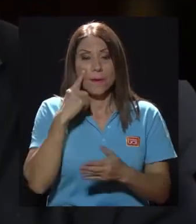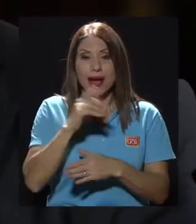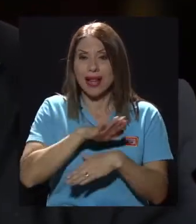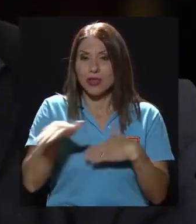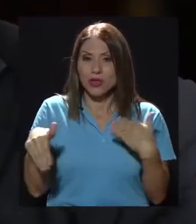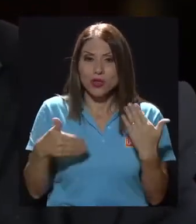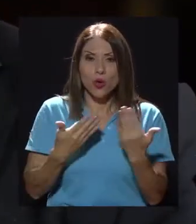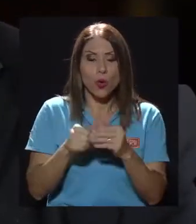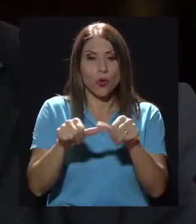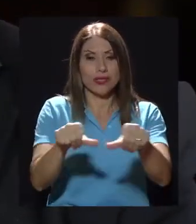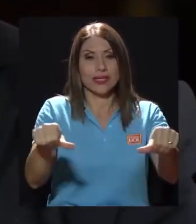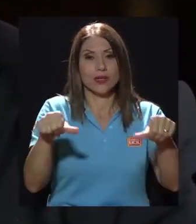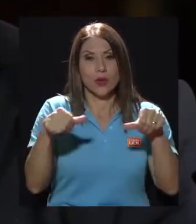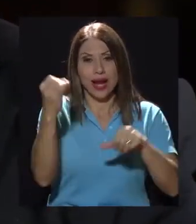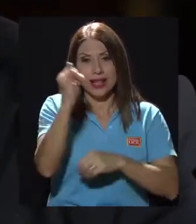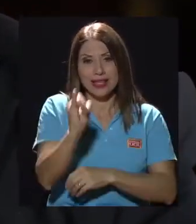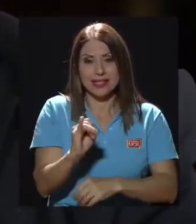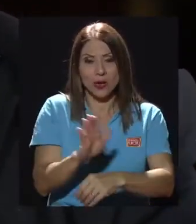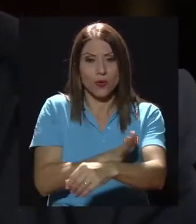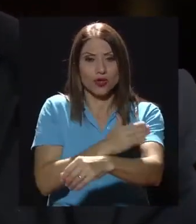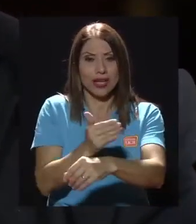a todo el sector artístico musical del país.